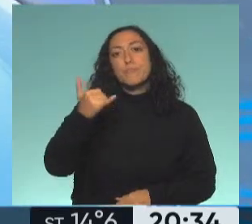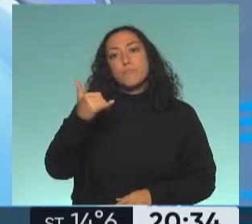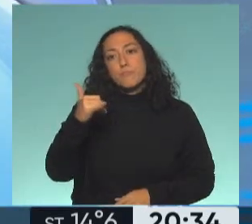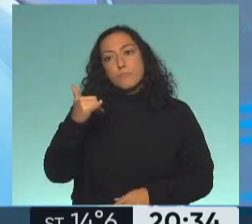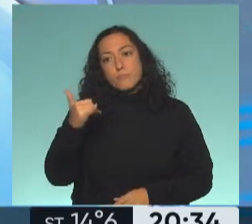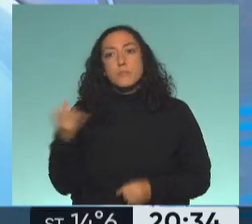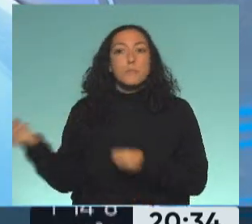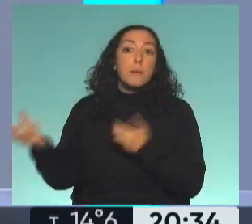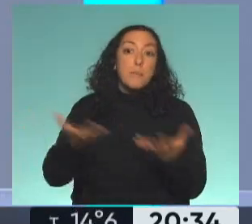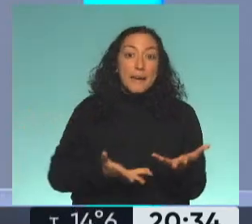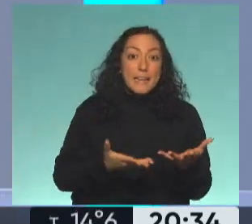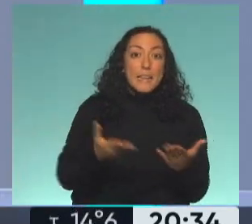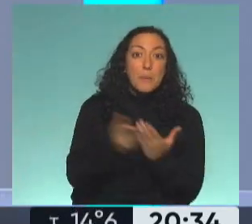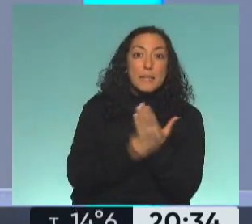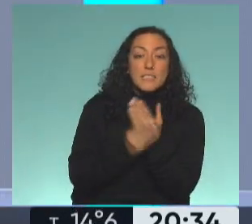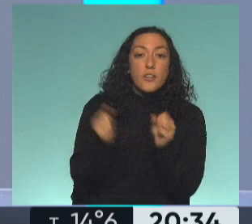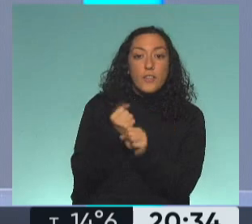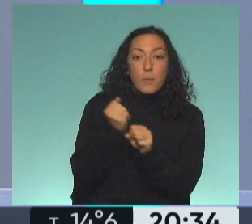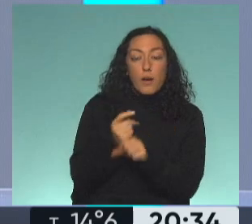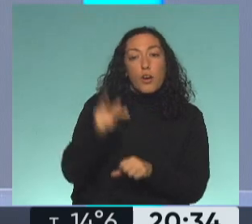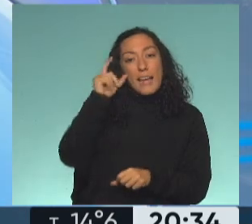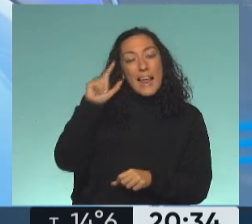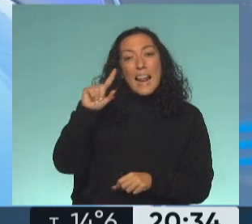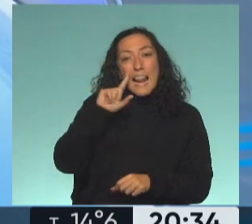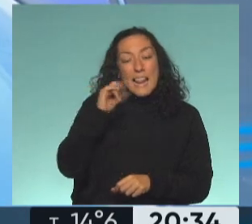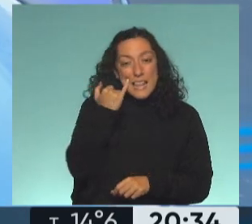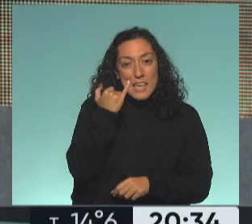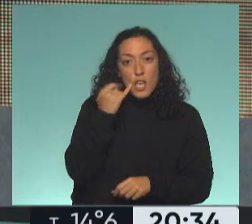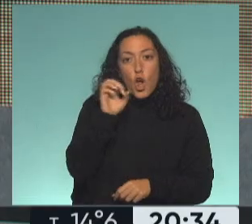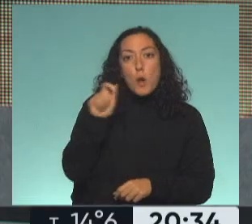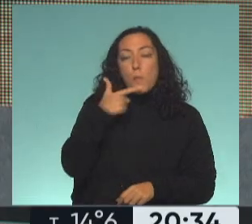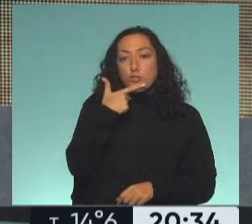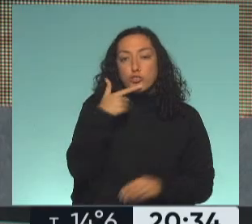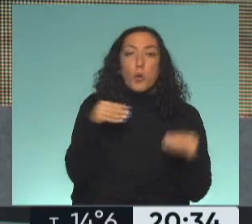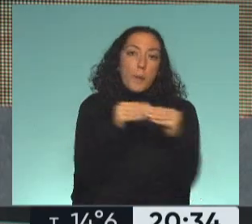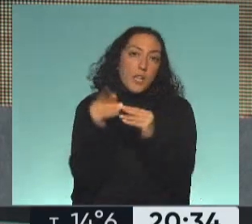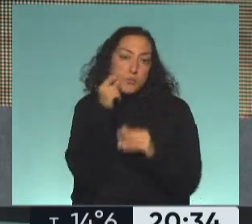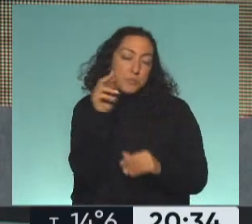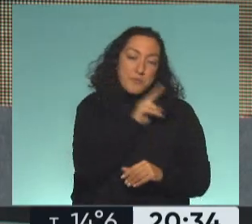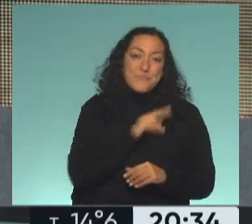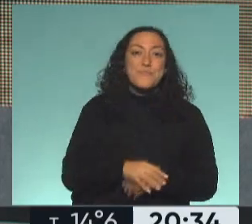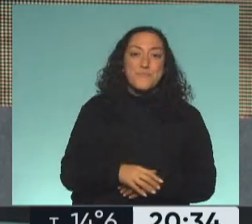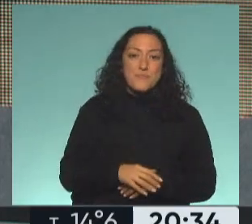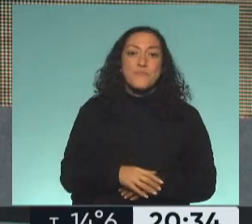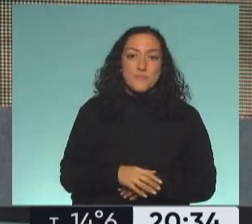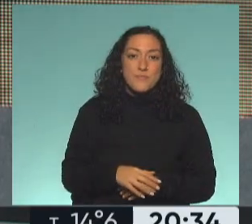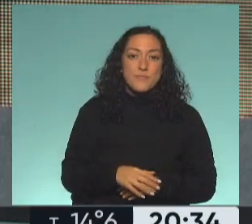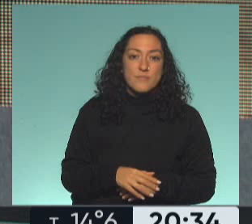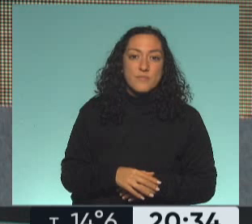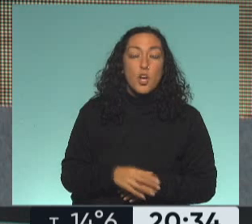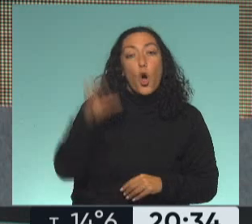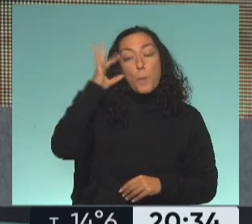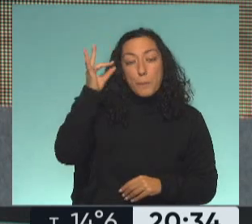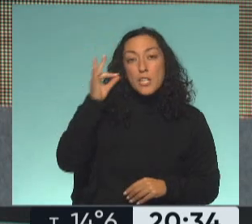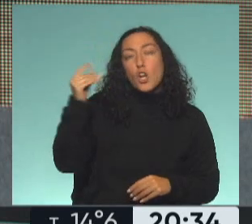Claro. Bienvenida. Gracias, Ministra de Trabajo, Kelly Olmos, compañeros. Ahí estaba escuchando diferentes voces